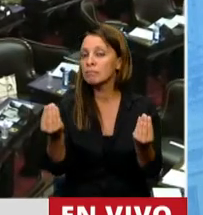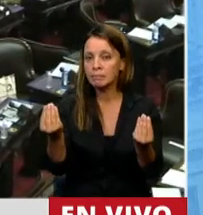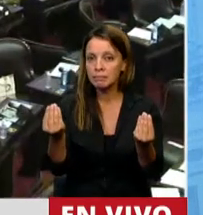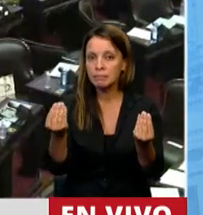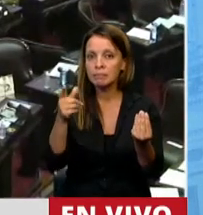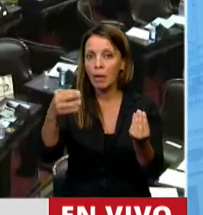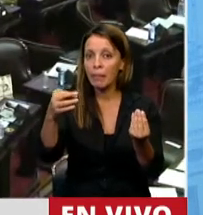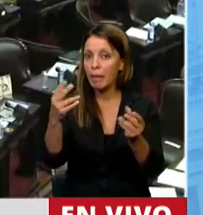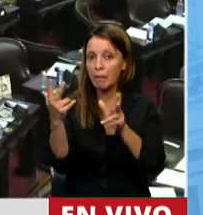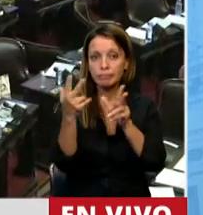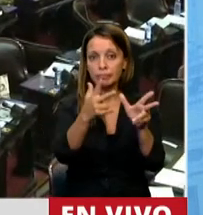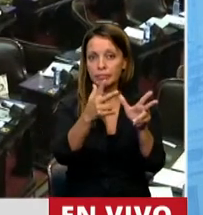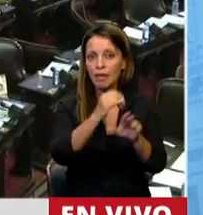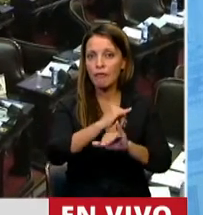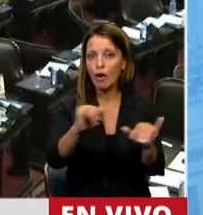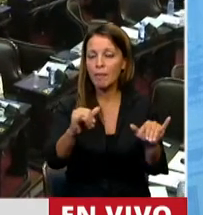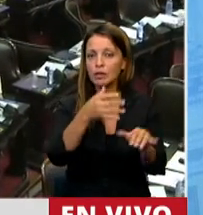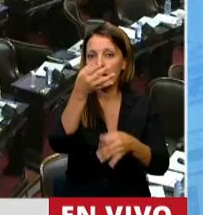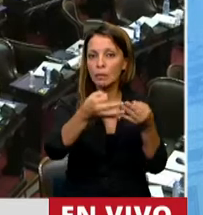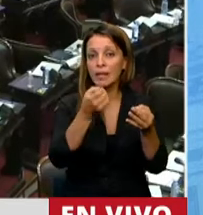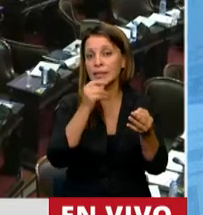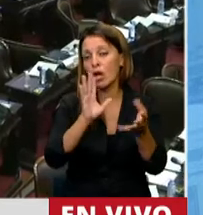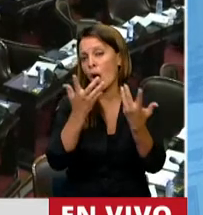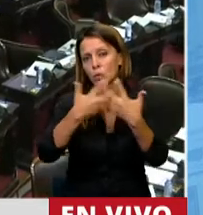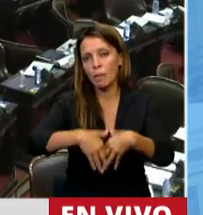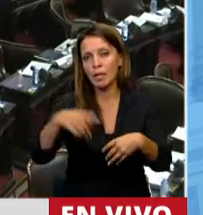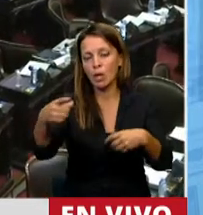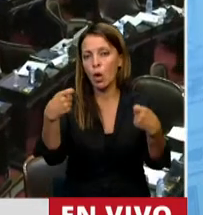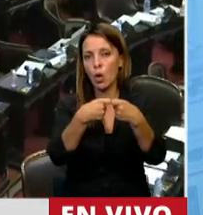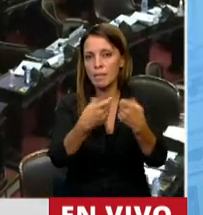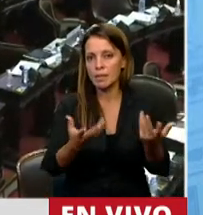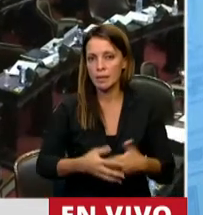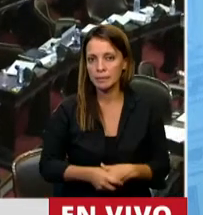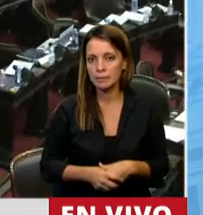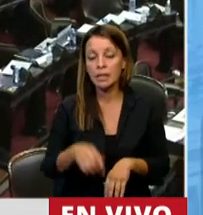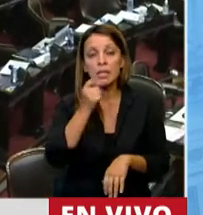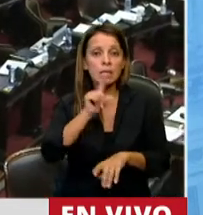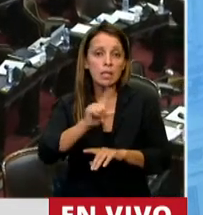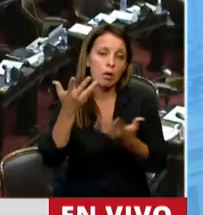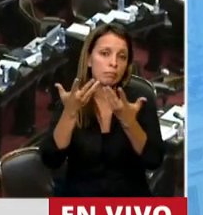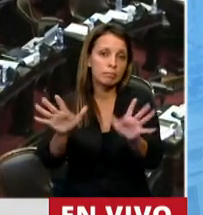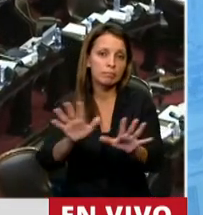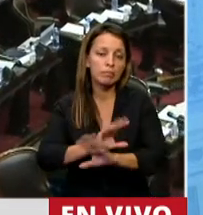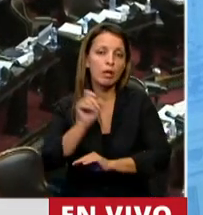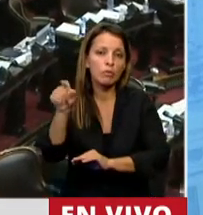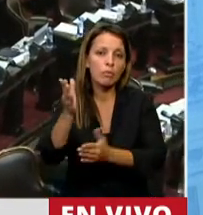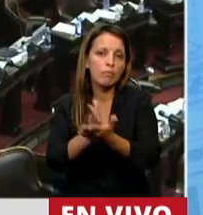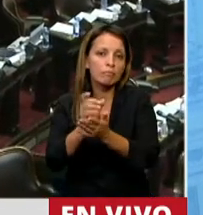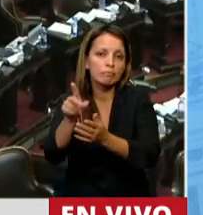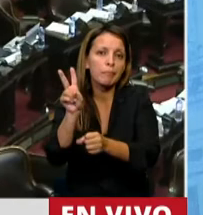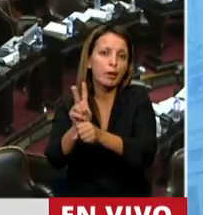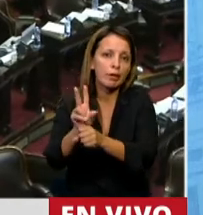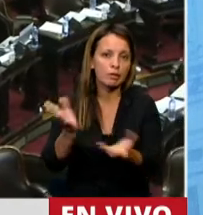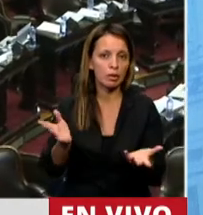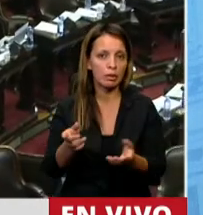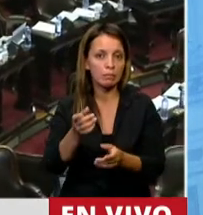es tramitarle a la justicia, o si no, pasa a ser cómplice. O si no, que renuncie a su fuero y que vaya